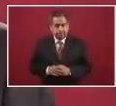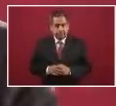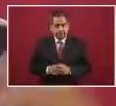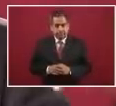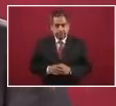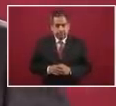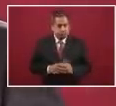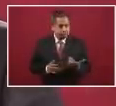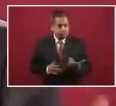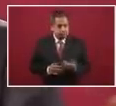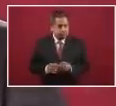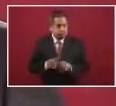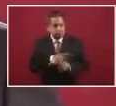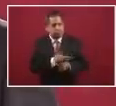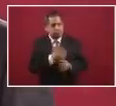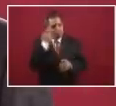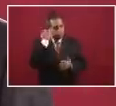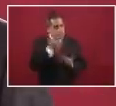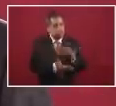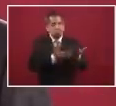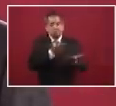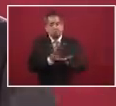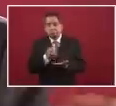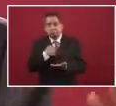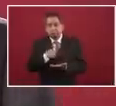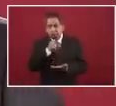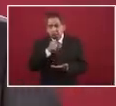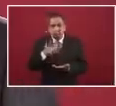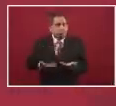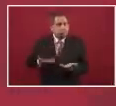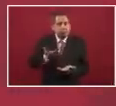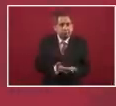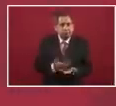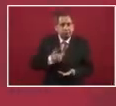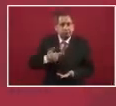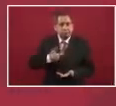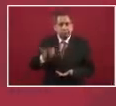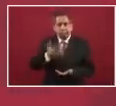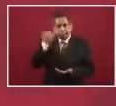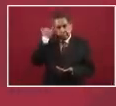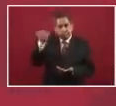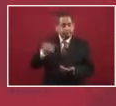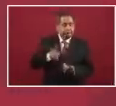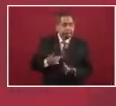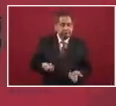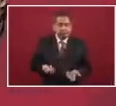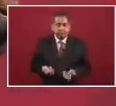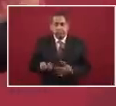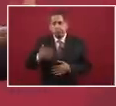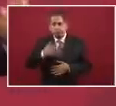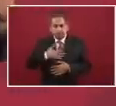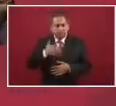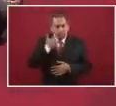porque yo quiero fortalecer la educación pública. No